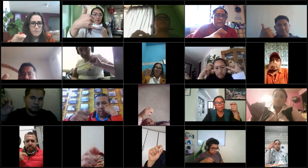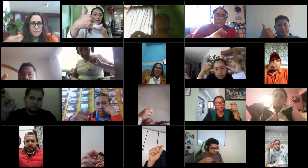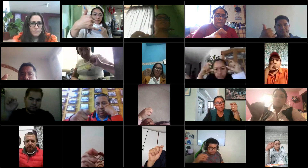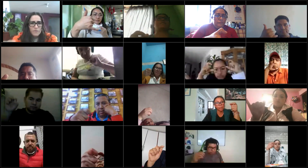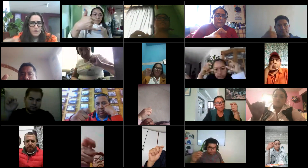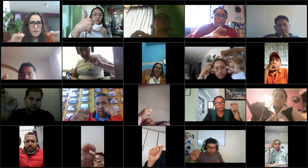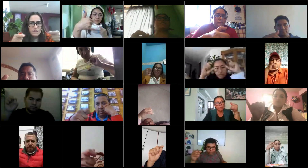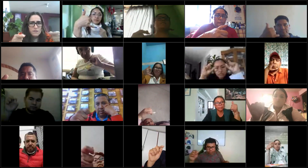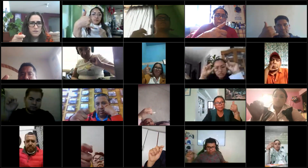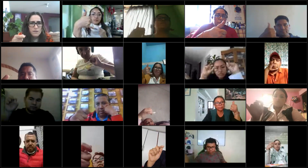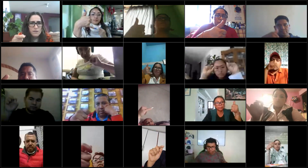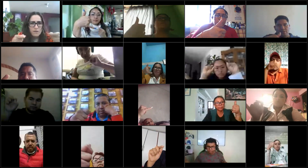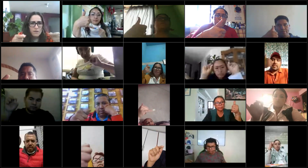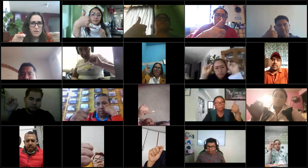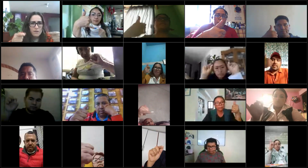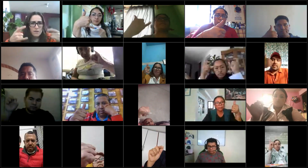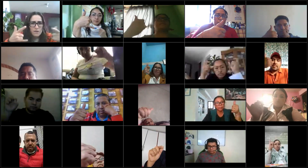Y,